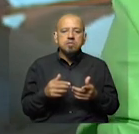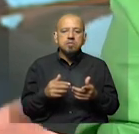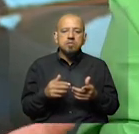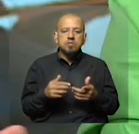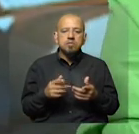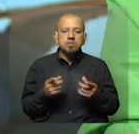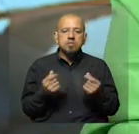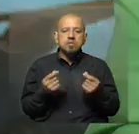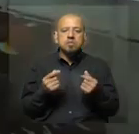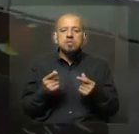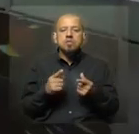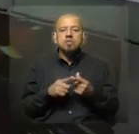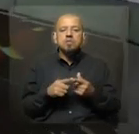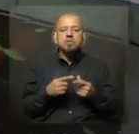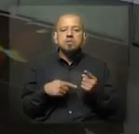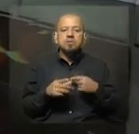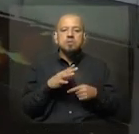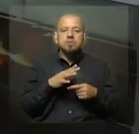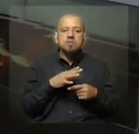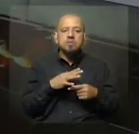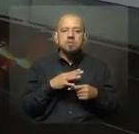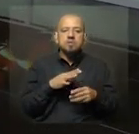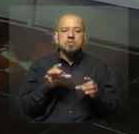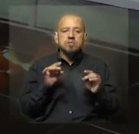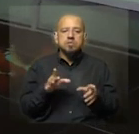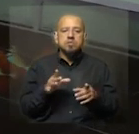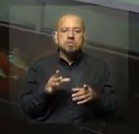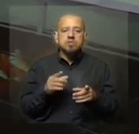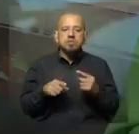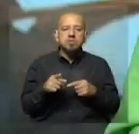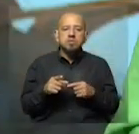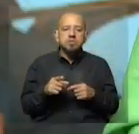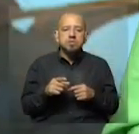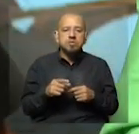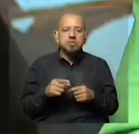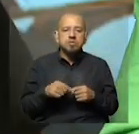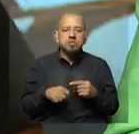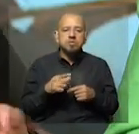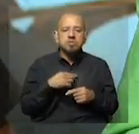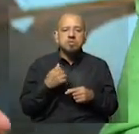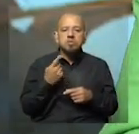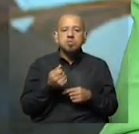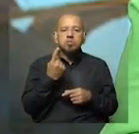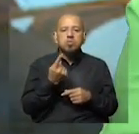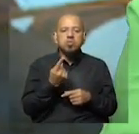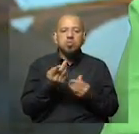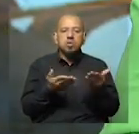No sé si uno, pero mayorista. Uh-huh. Pero ahí va, solo un mayorista, es después el precio minorista. Yo voy a comprar un kilo de